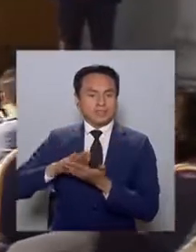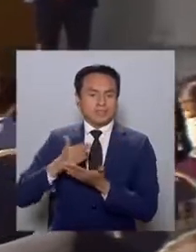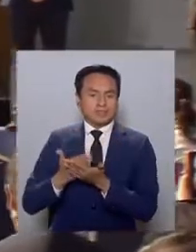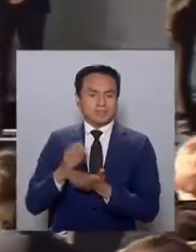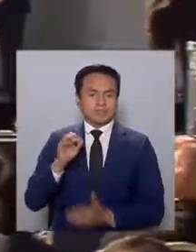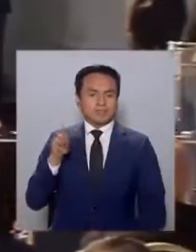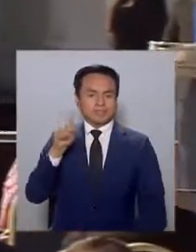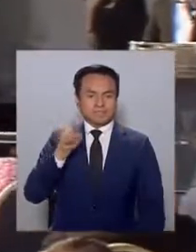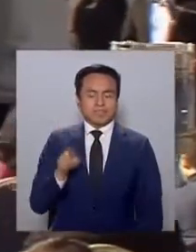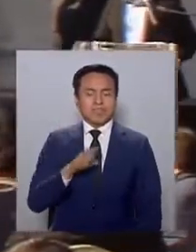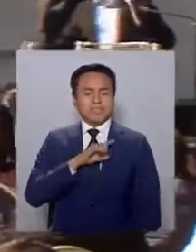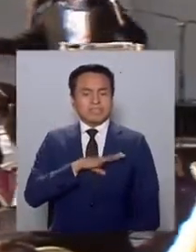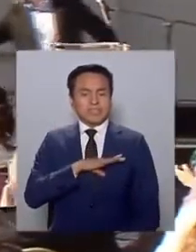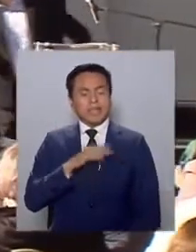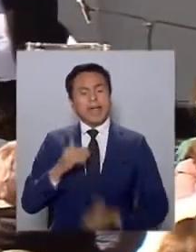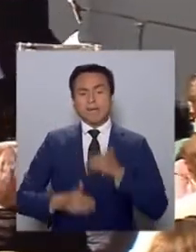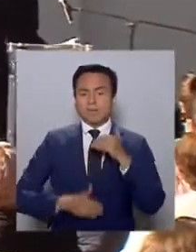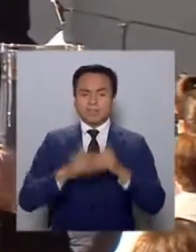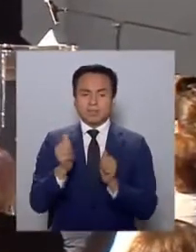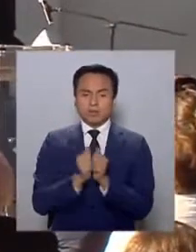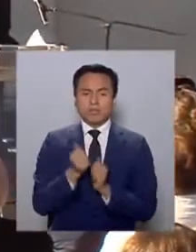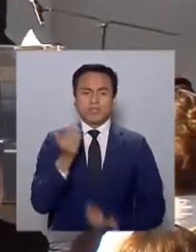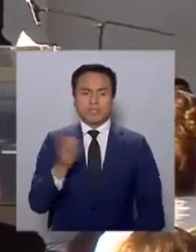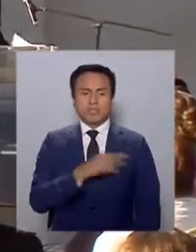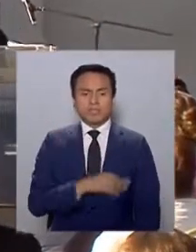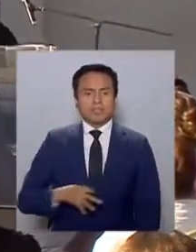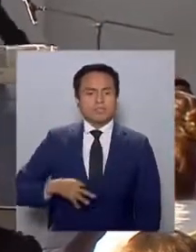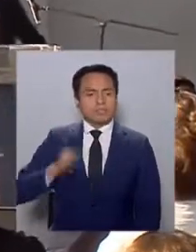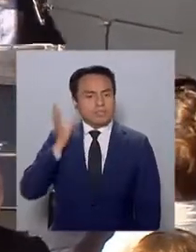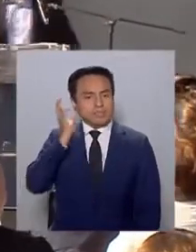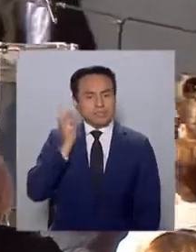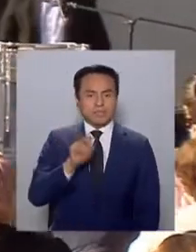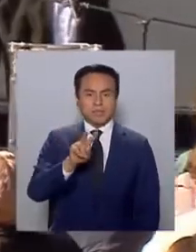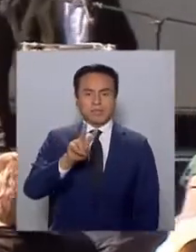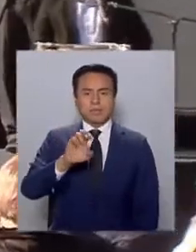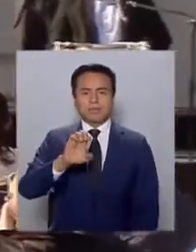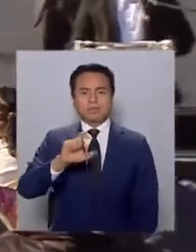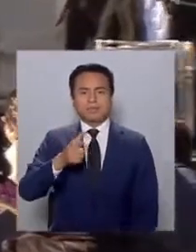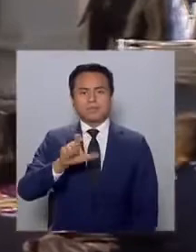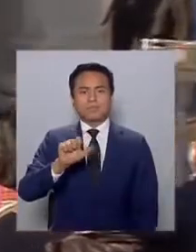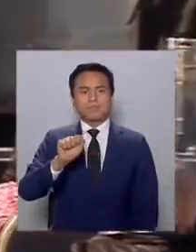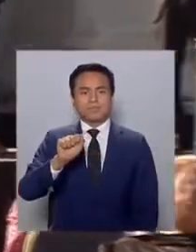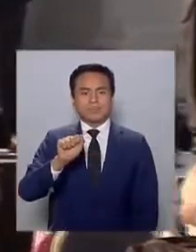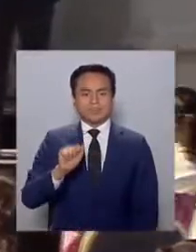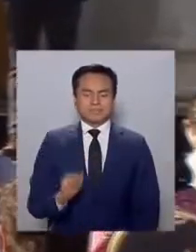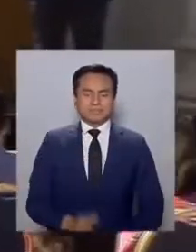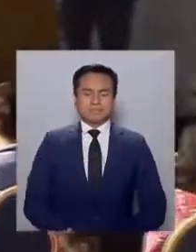Salud. Que Chile avance con usted, ministra Vega.